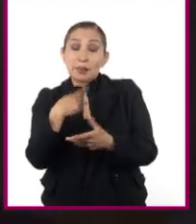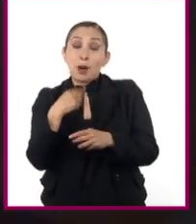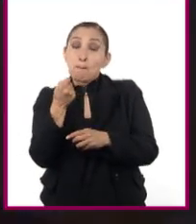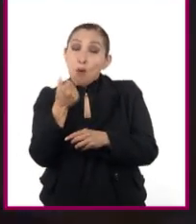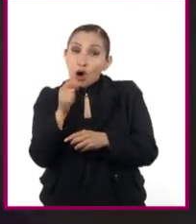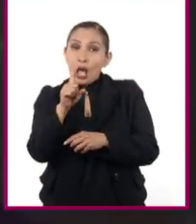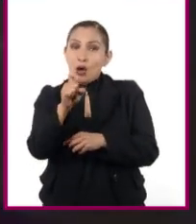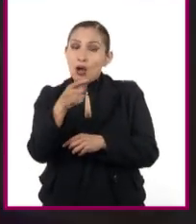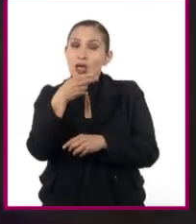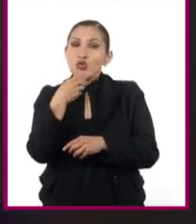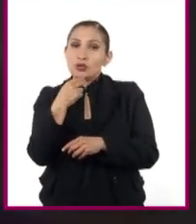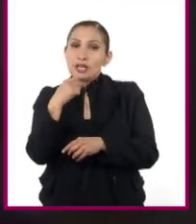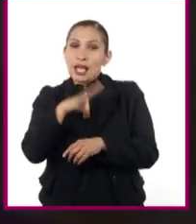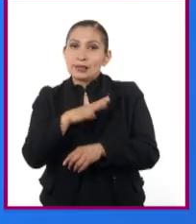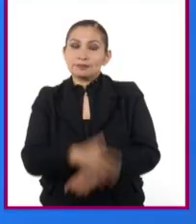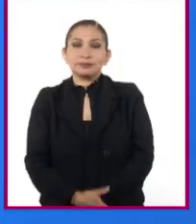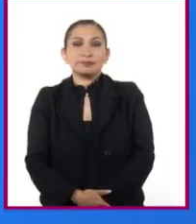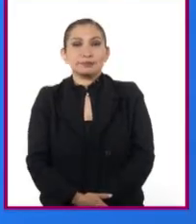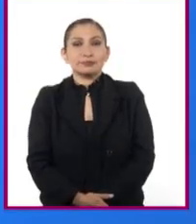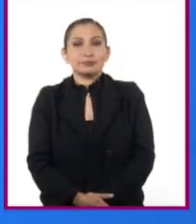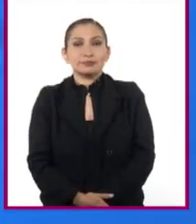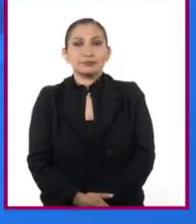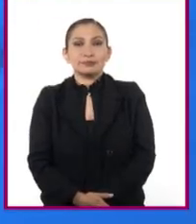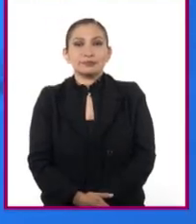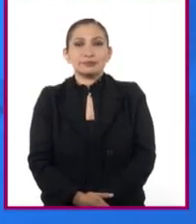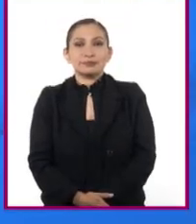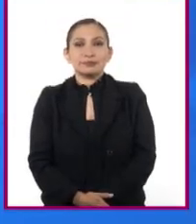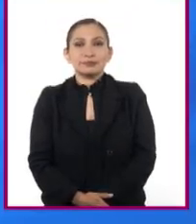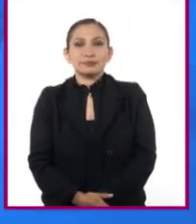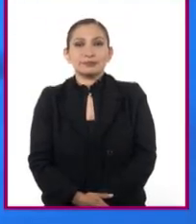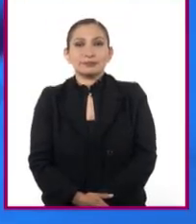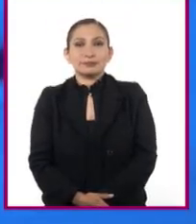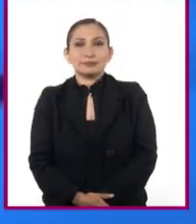con la poca agua dulce que tenemos.